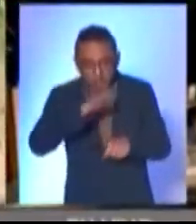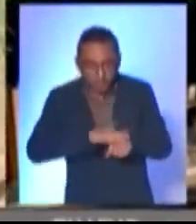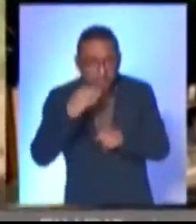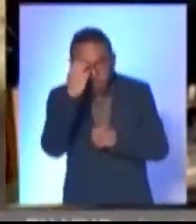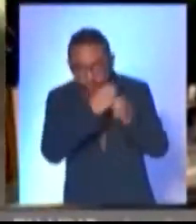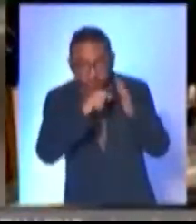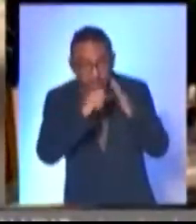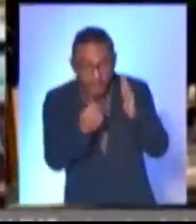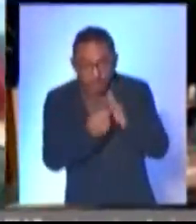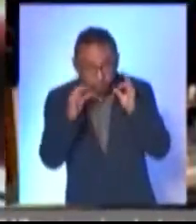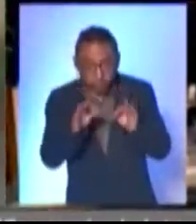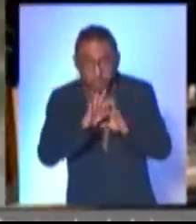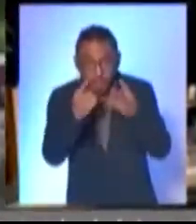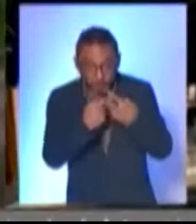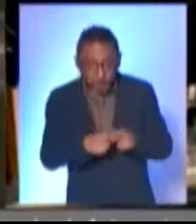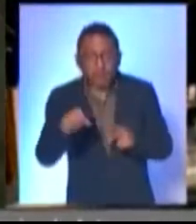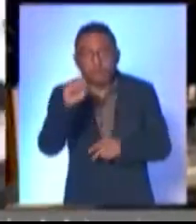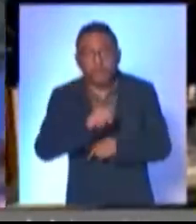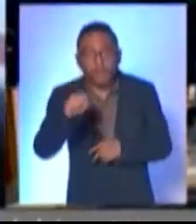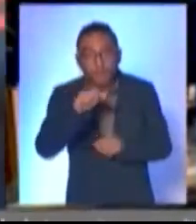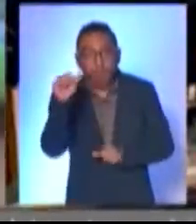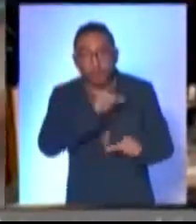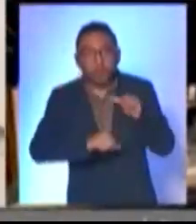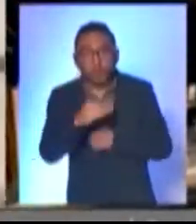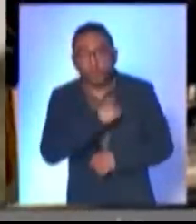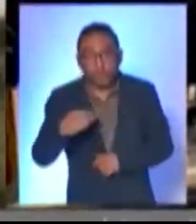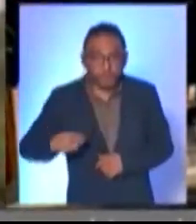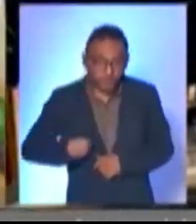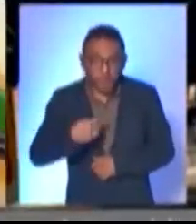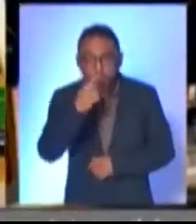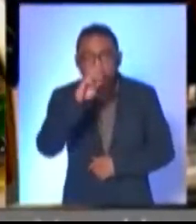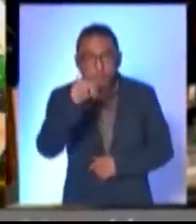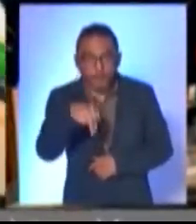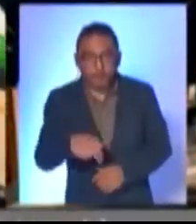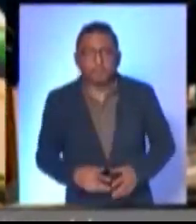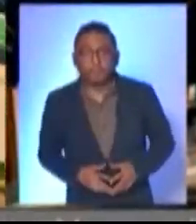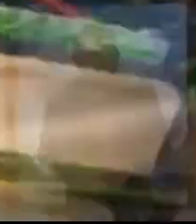y arrancar de manera oficial el sábado en el Auditorio Municipal de Hueyapan.